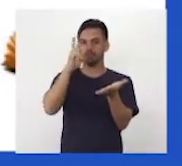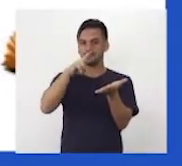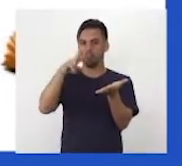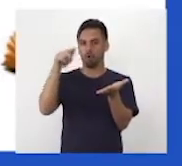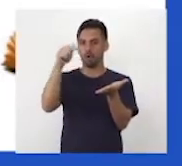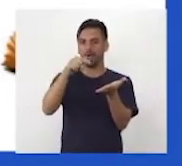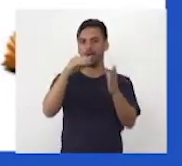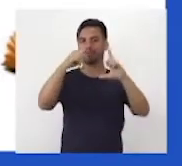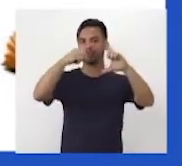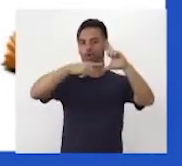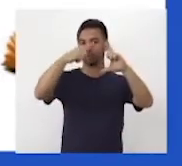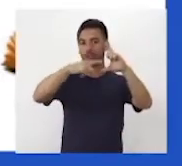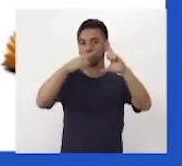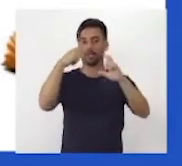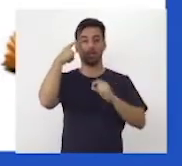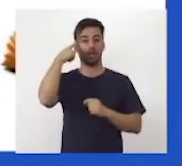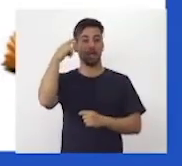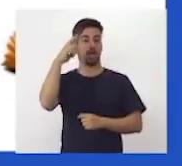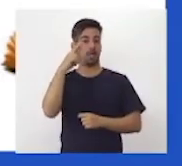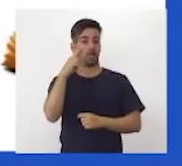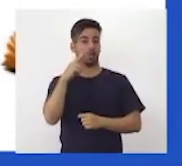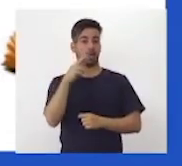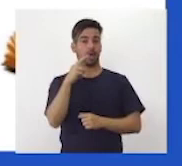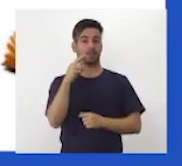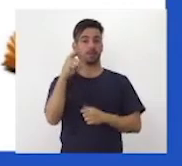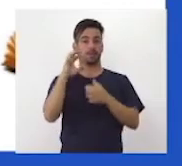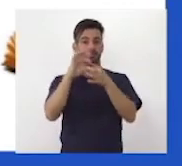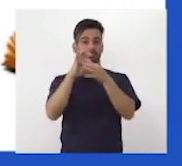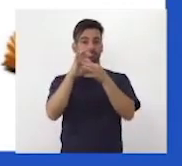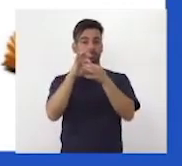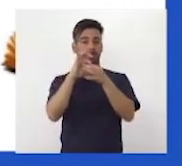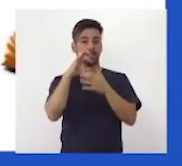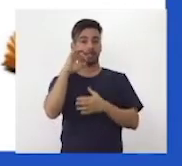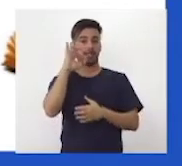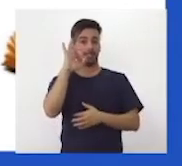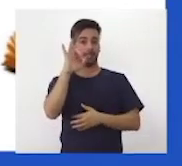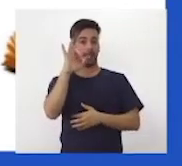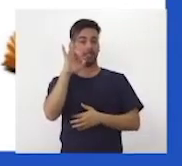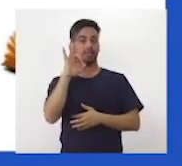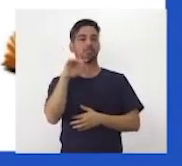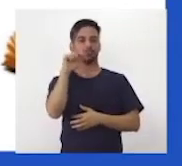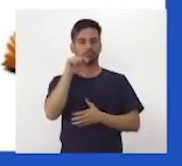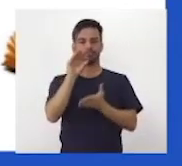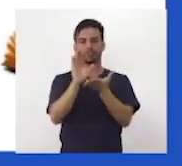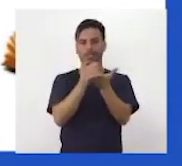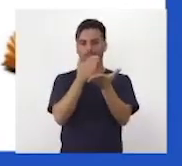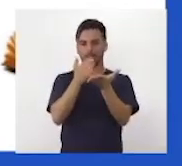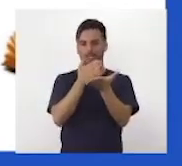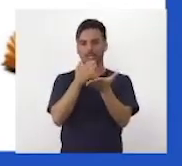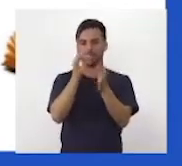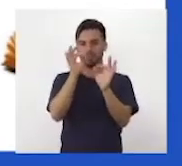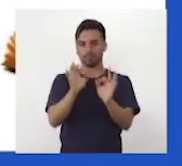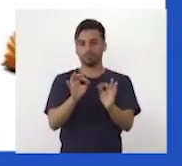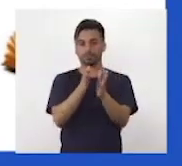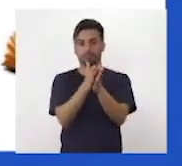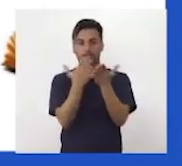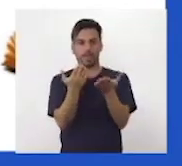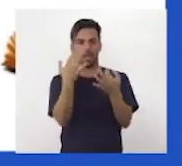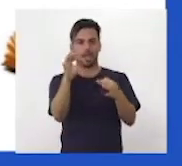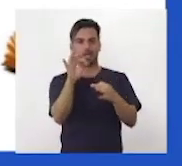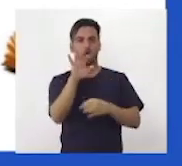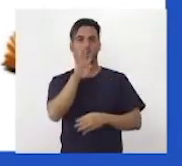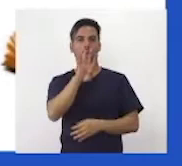este contenido. Recuerde, en su libro de texto de séptimo grado, en las páginas de